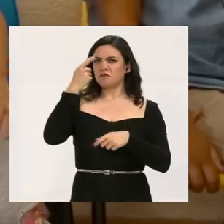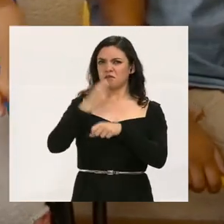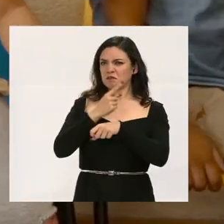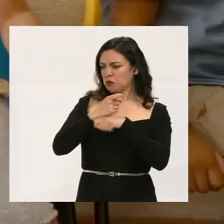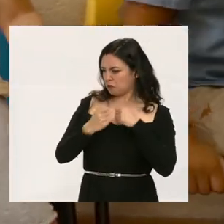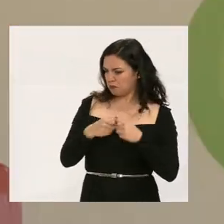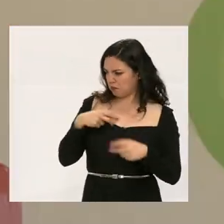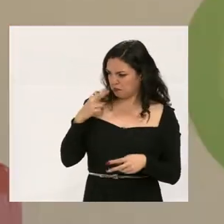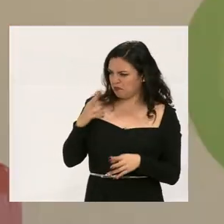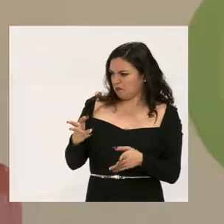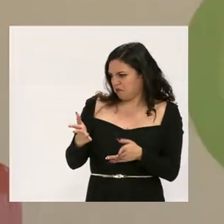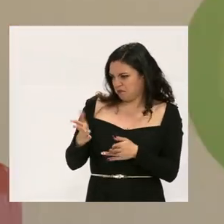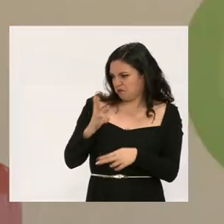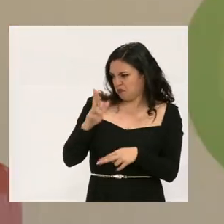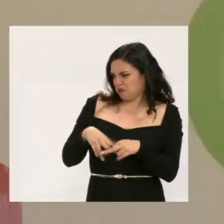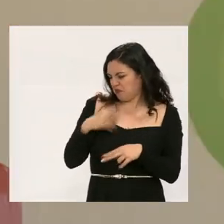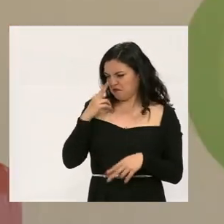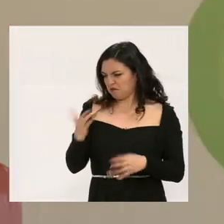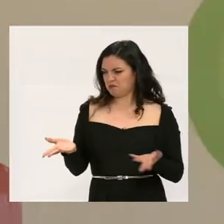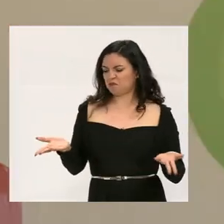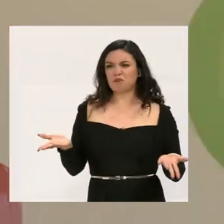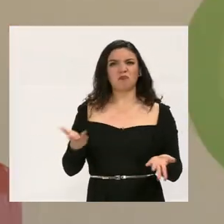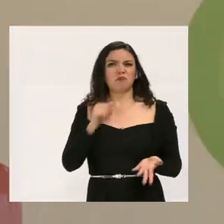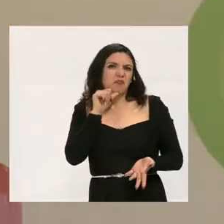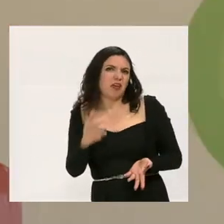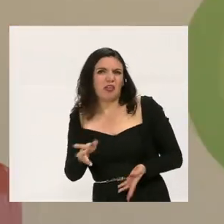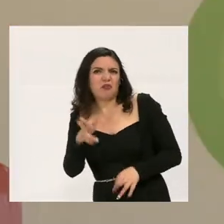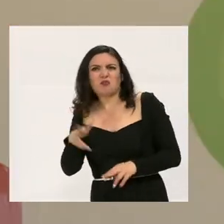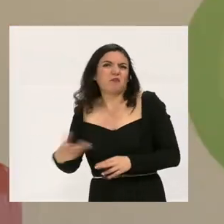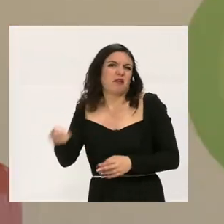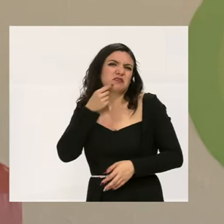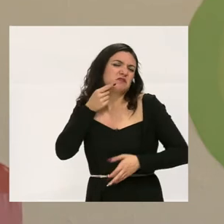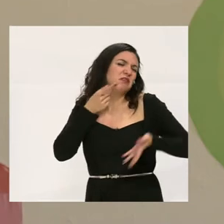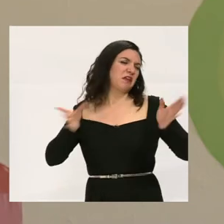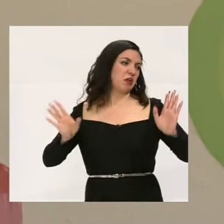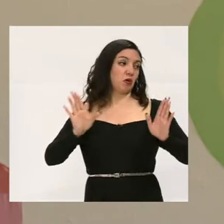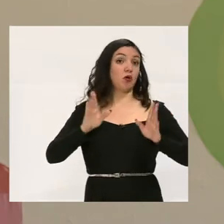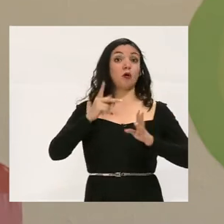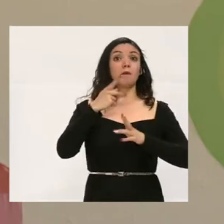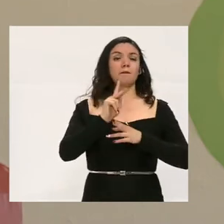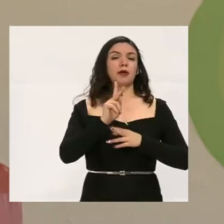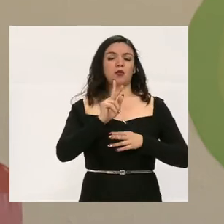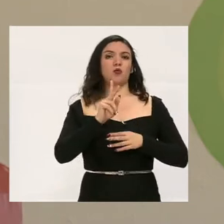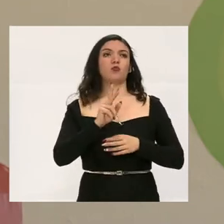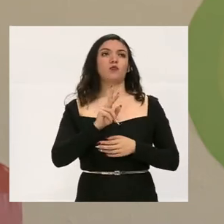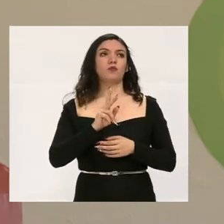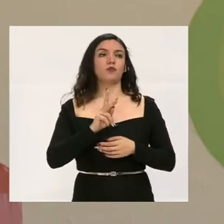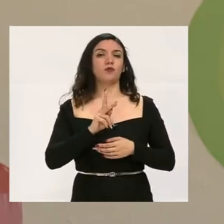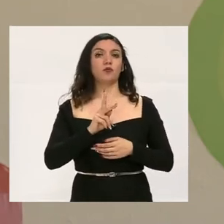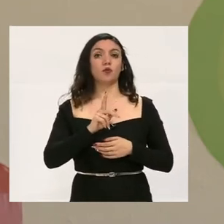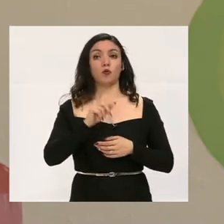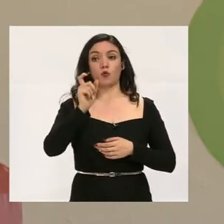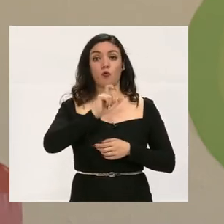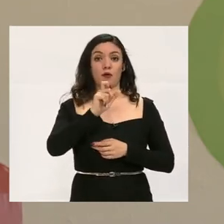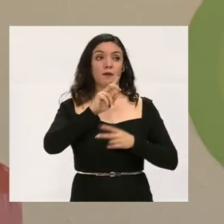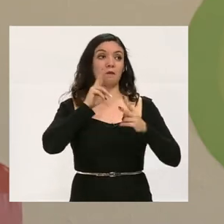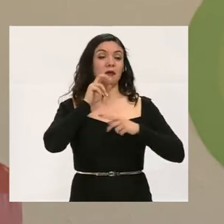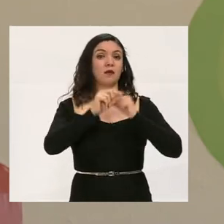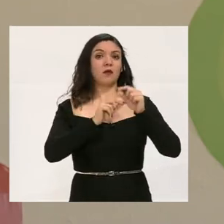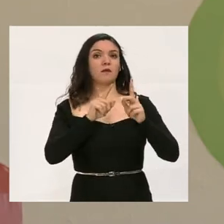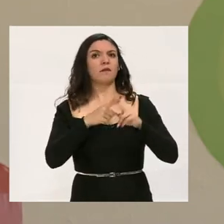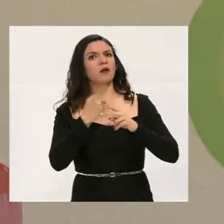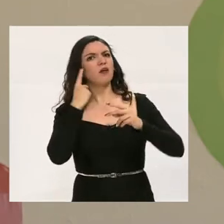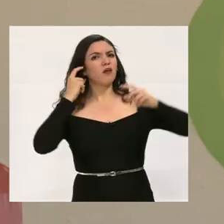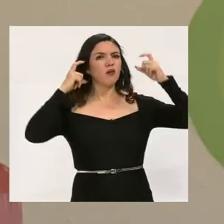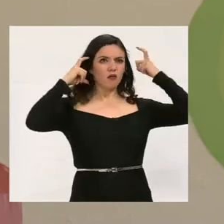no los notan los primeros años porque puso los vemos no y dice no no tiene nada o sea sus características son normales pero